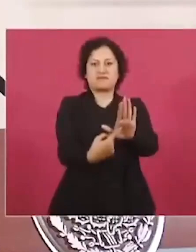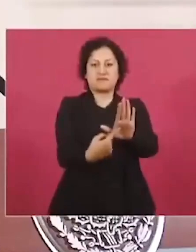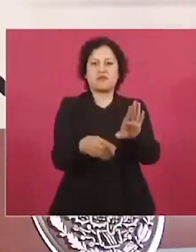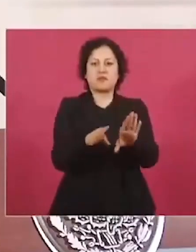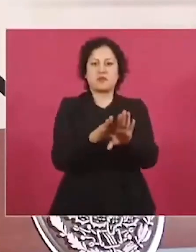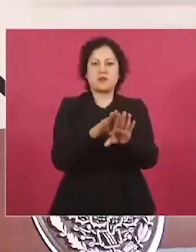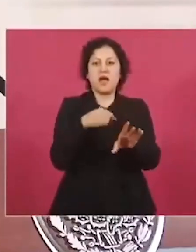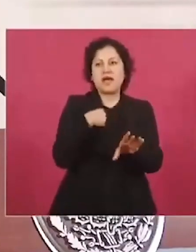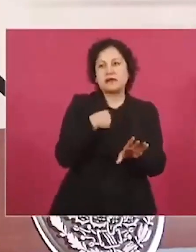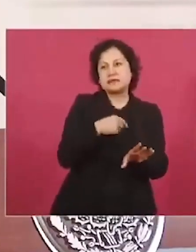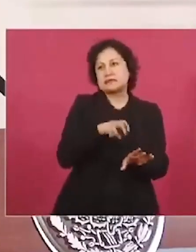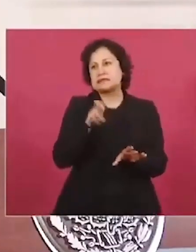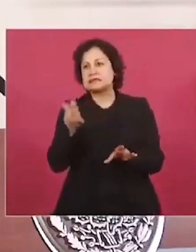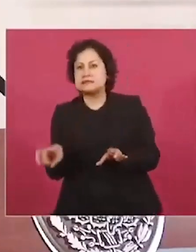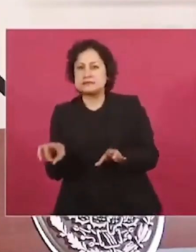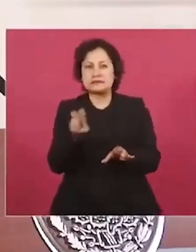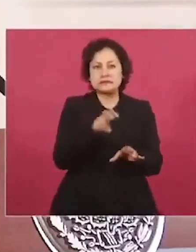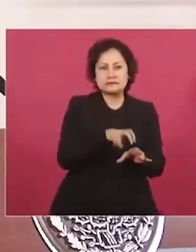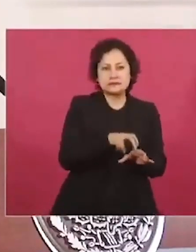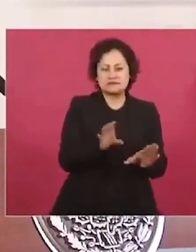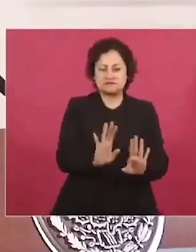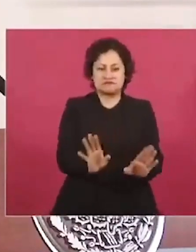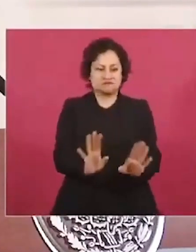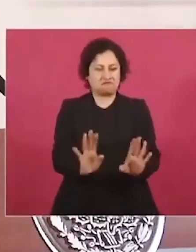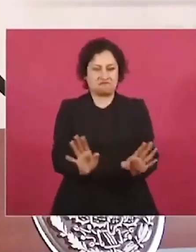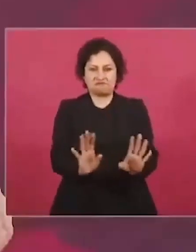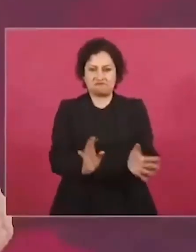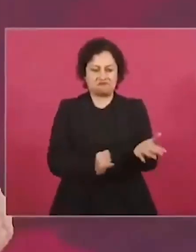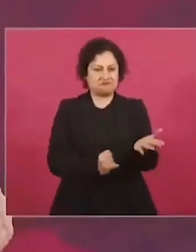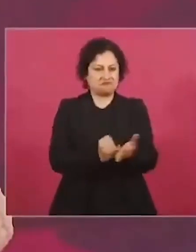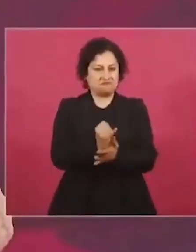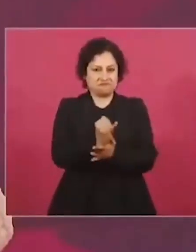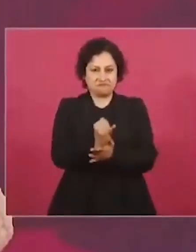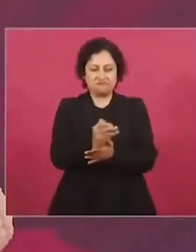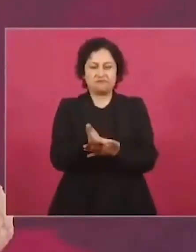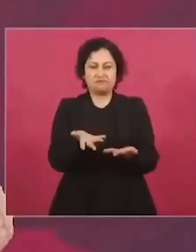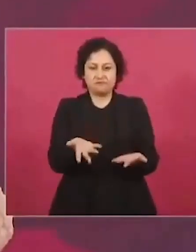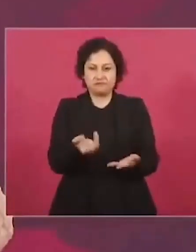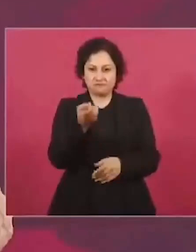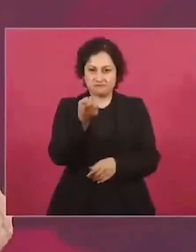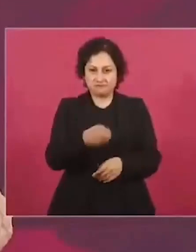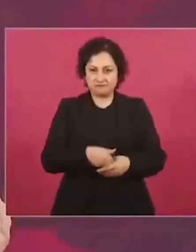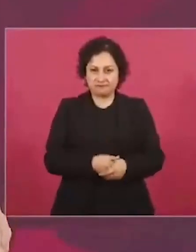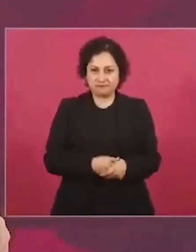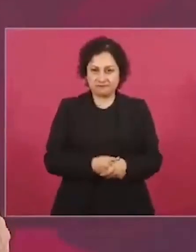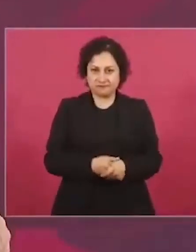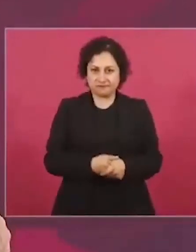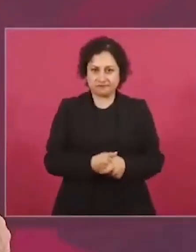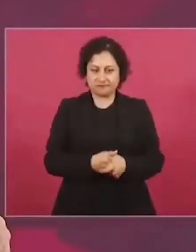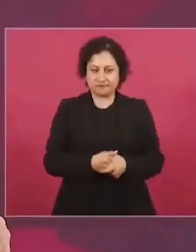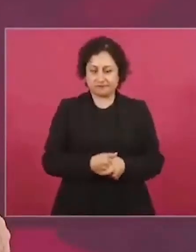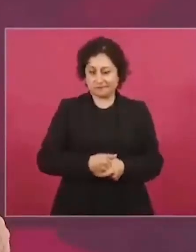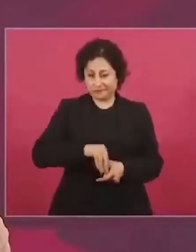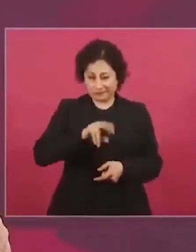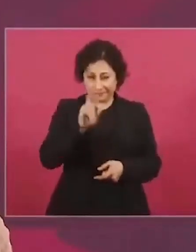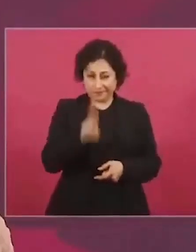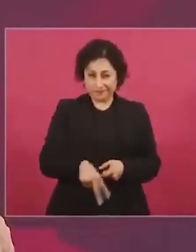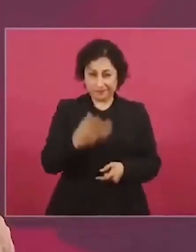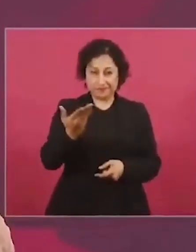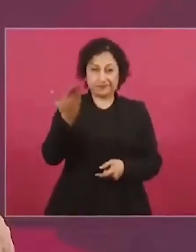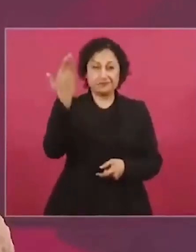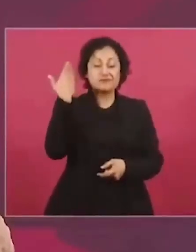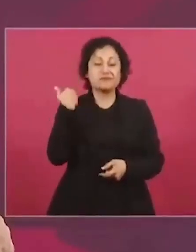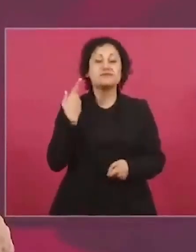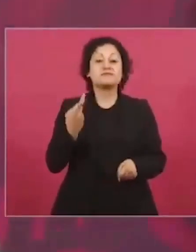los sistemas hídricos, y hay un sistema de salud desmantelado, una megafarmacia que es